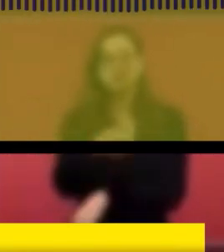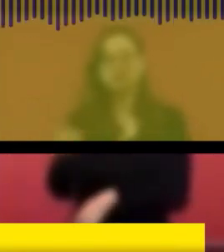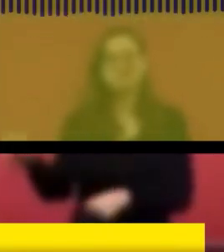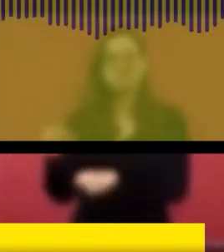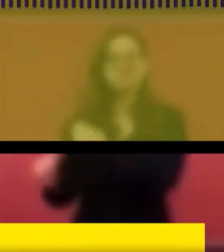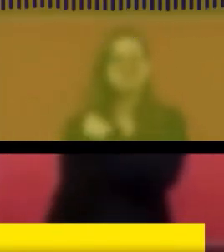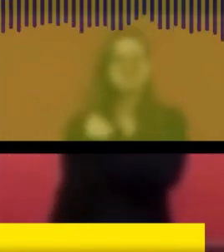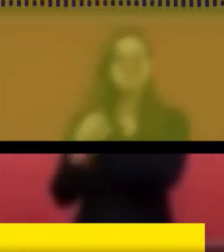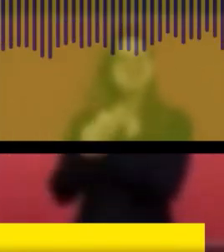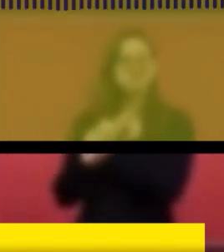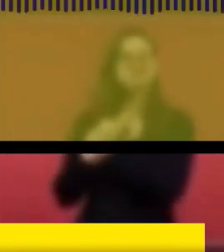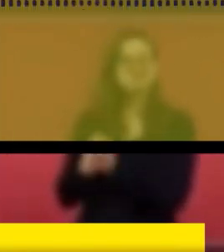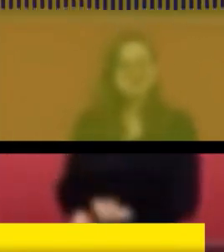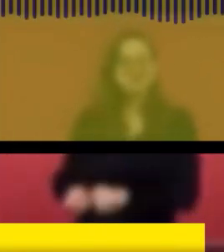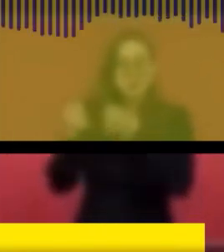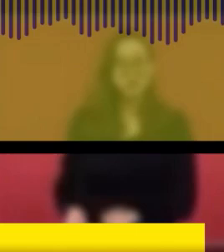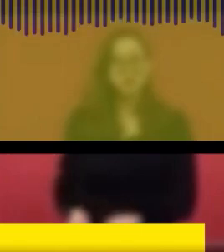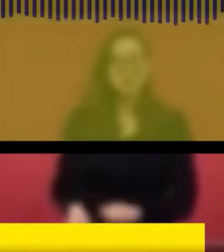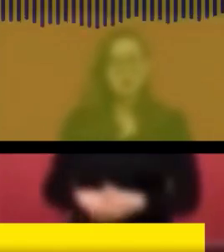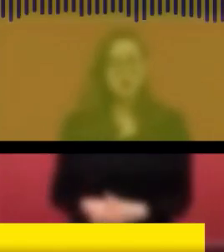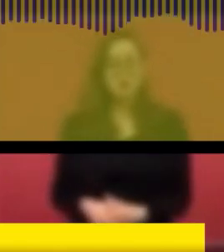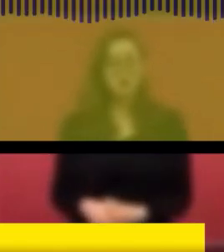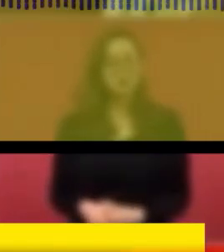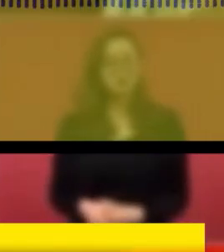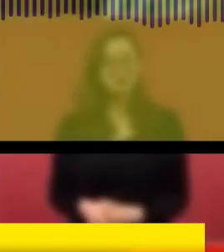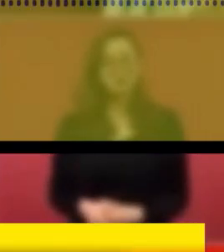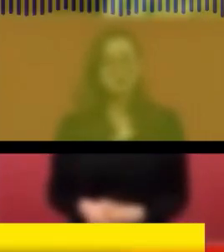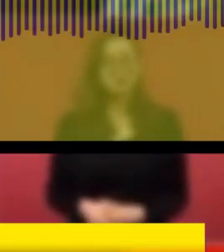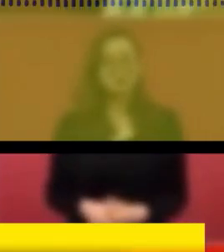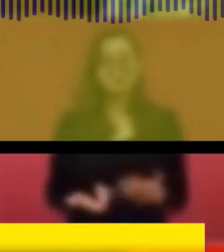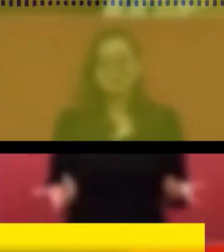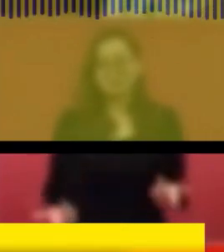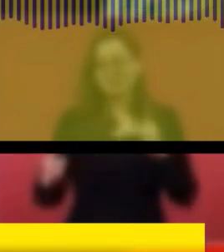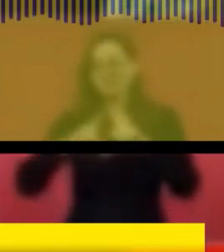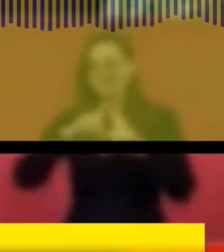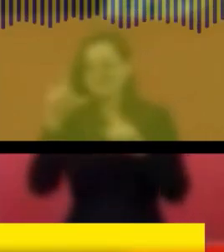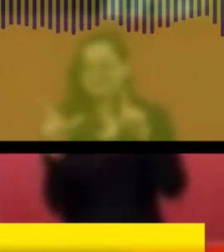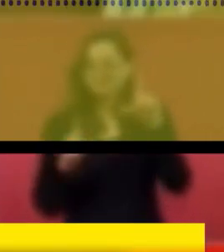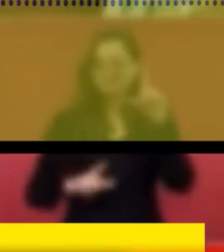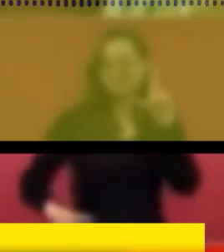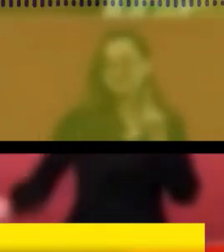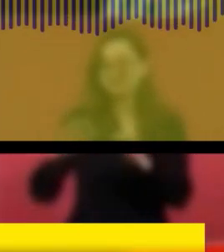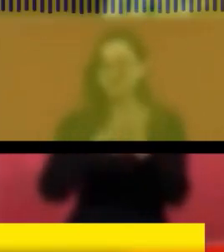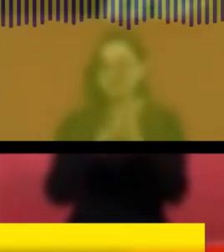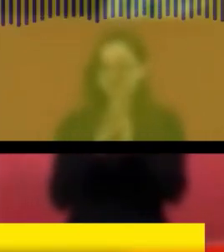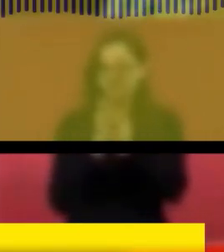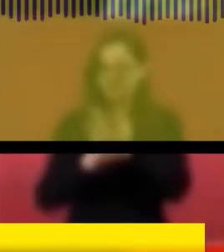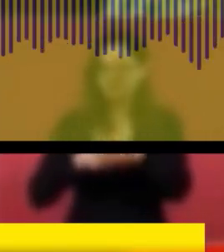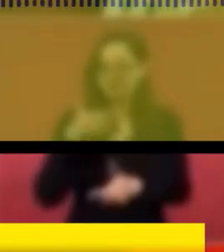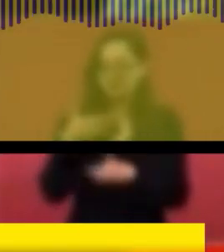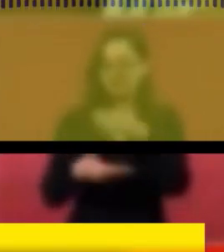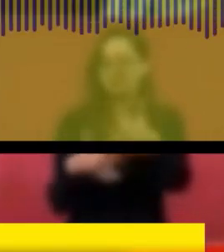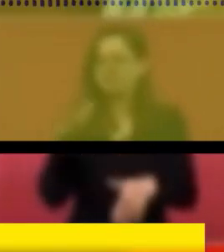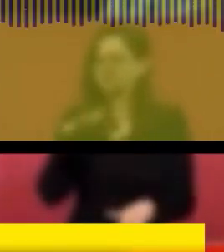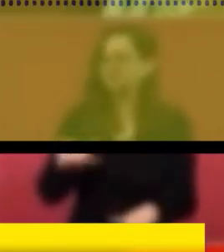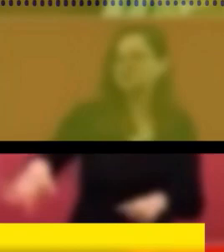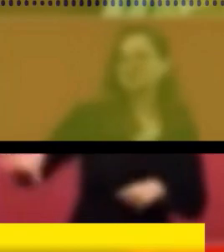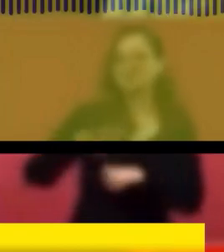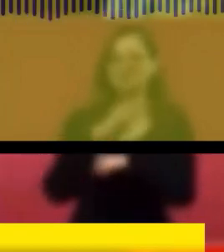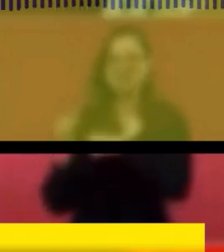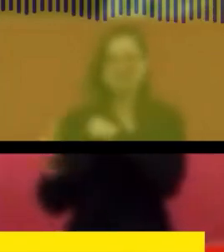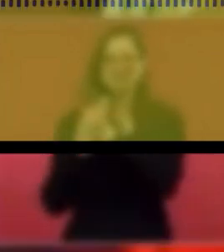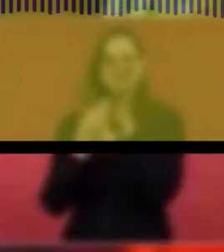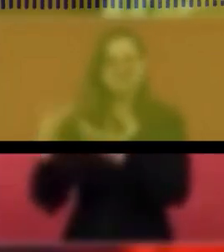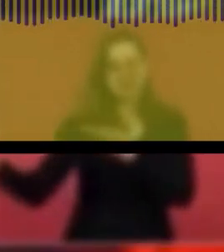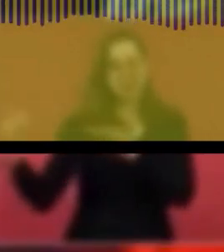pauperización. Empobrezca a la gente, empobrezca al pueblo. Y ahí tiene la semilla de los regímenes comunistas,